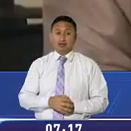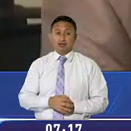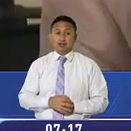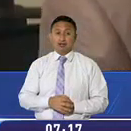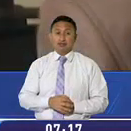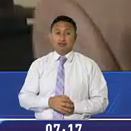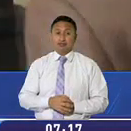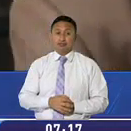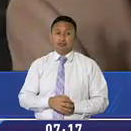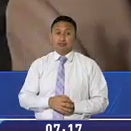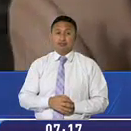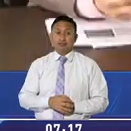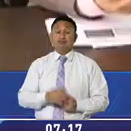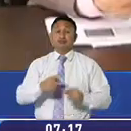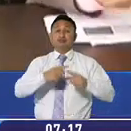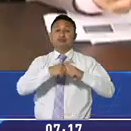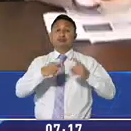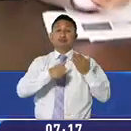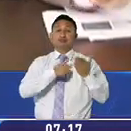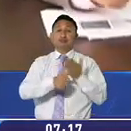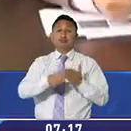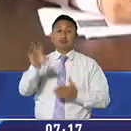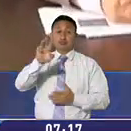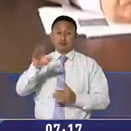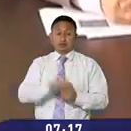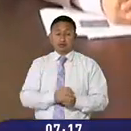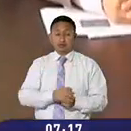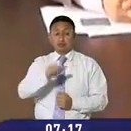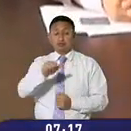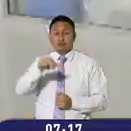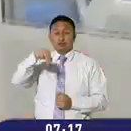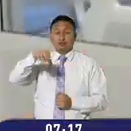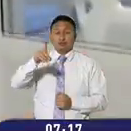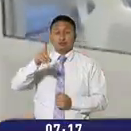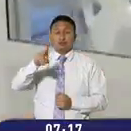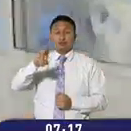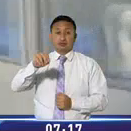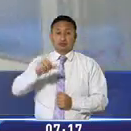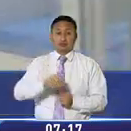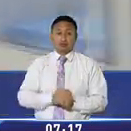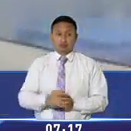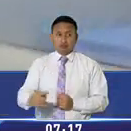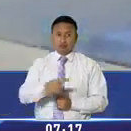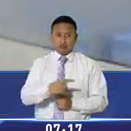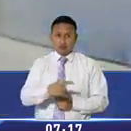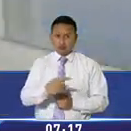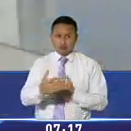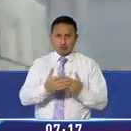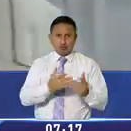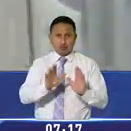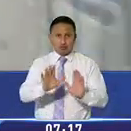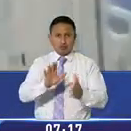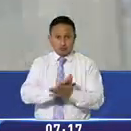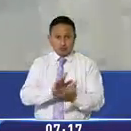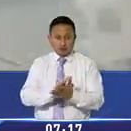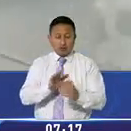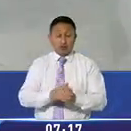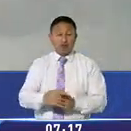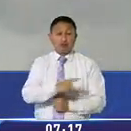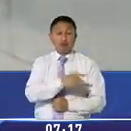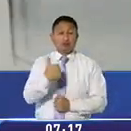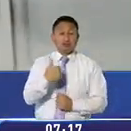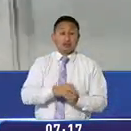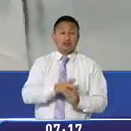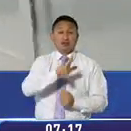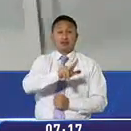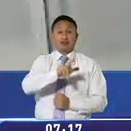según el exministro de Salud, Francisco Andino, no piensan escatimar con sus 300 camas. Es dividir el